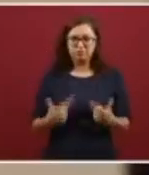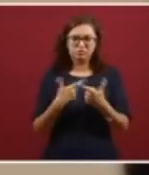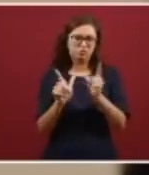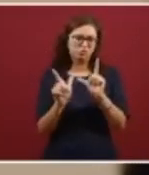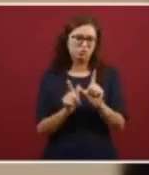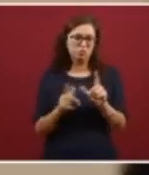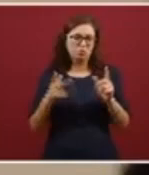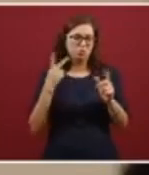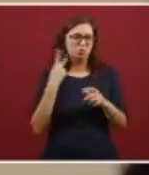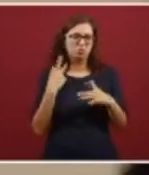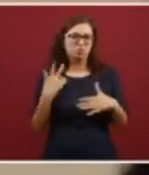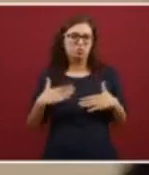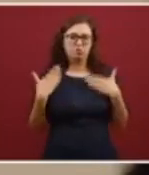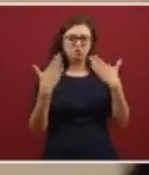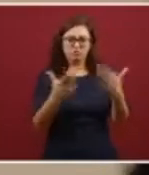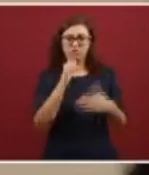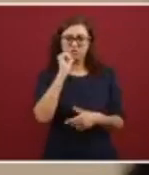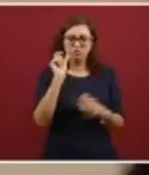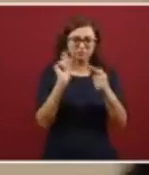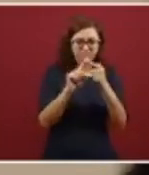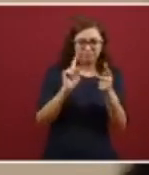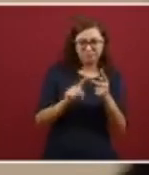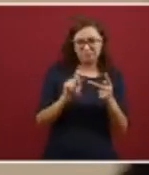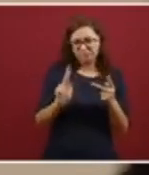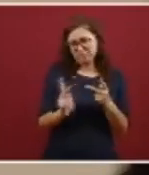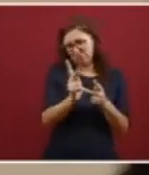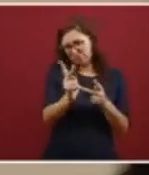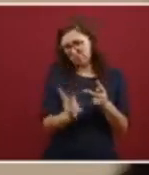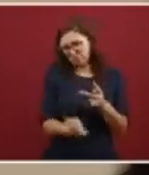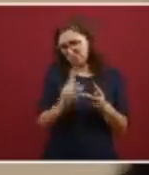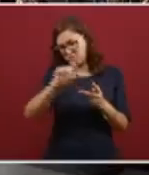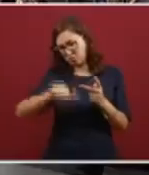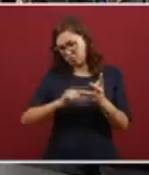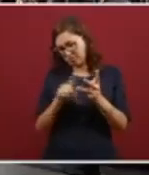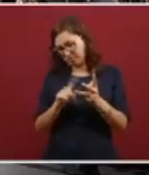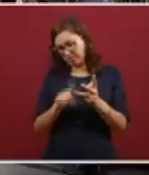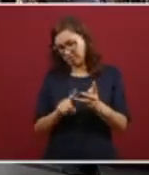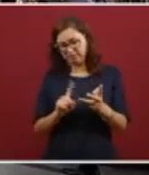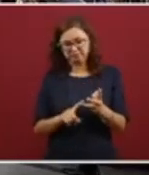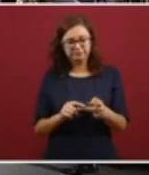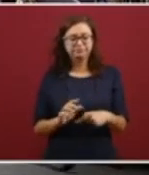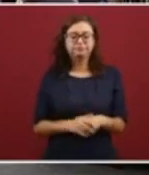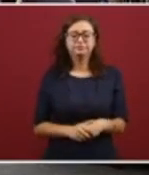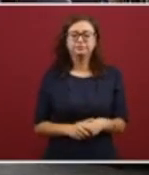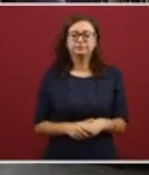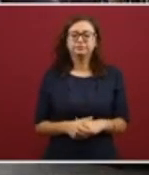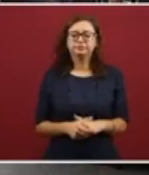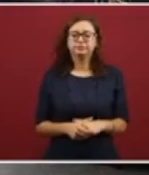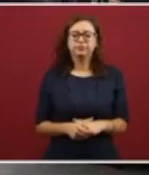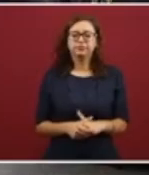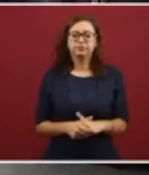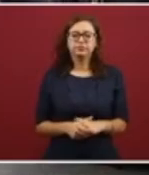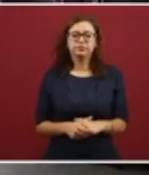partidos. Esas son dos preguntas y si se puede le hago ahorita. Bueno, pues